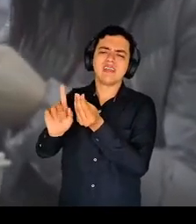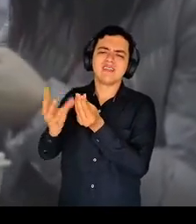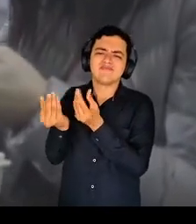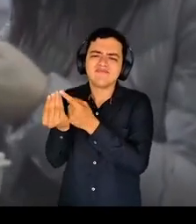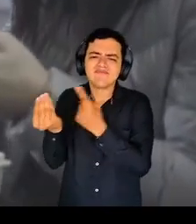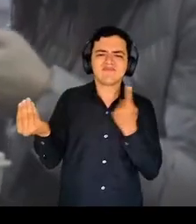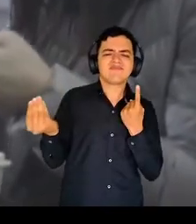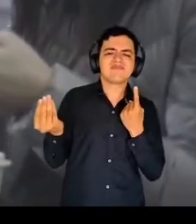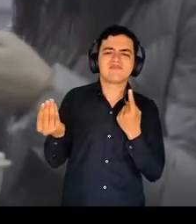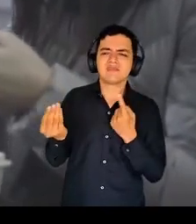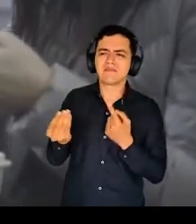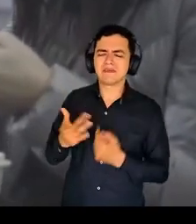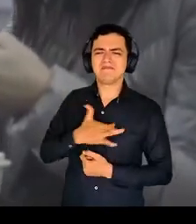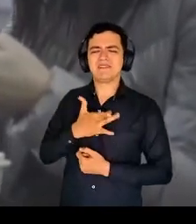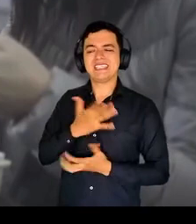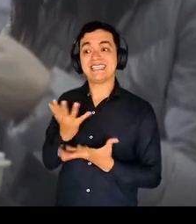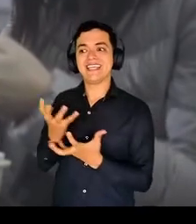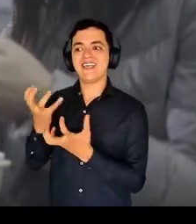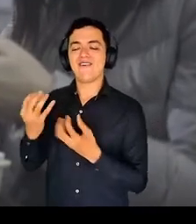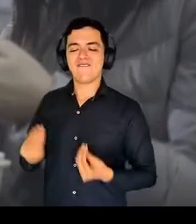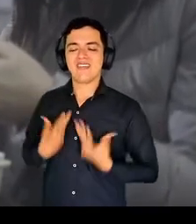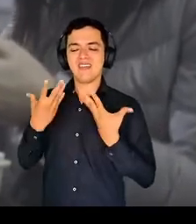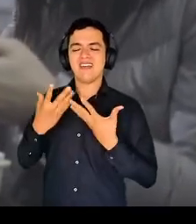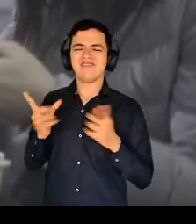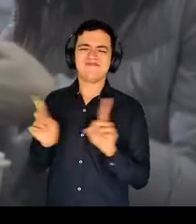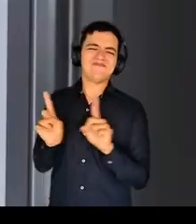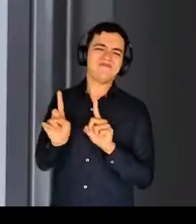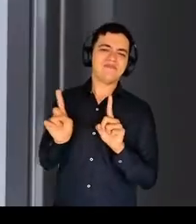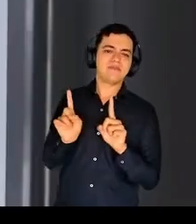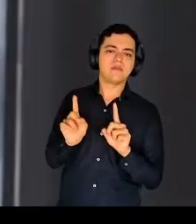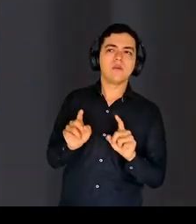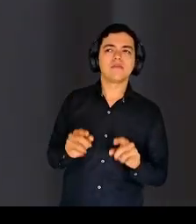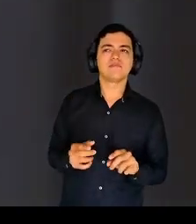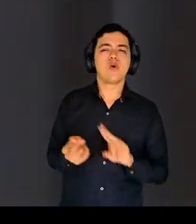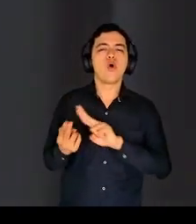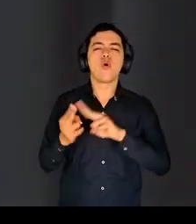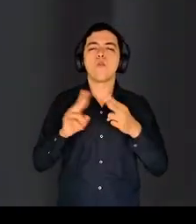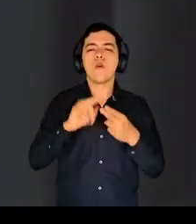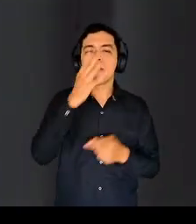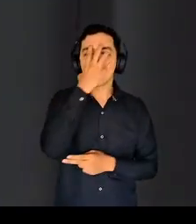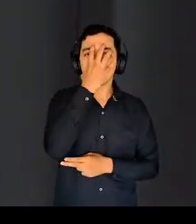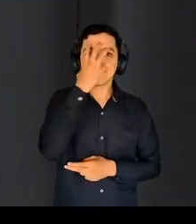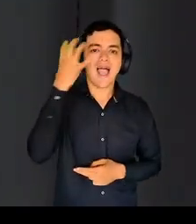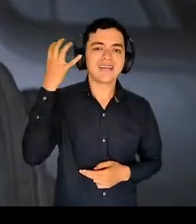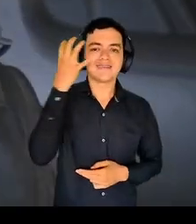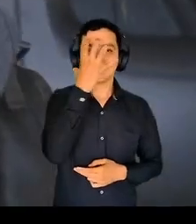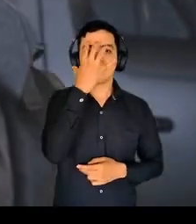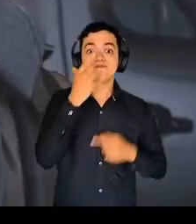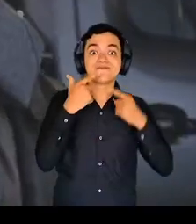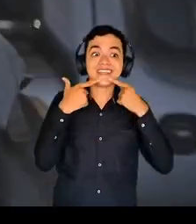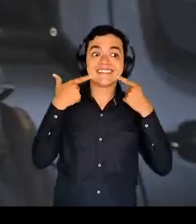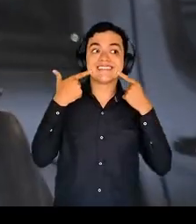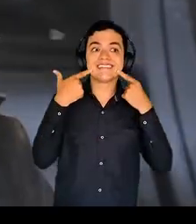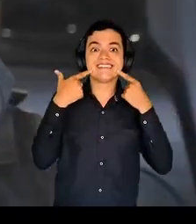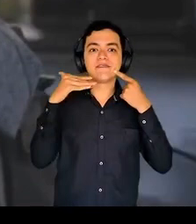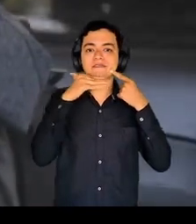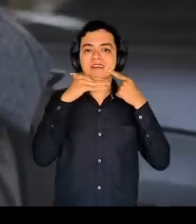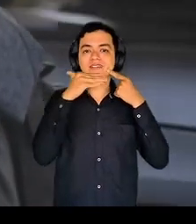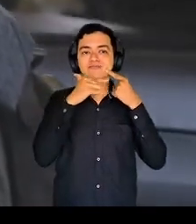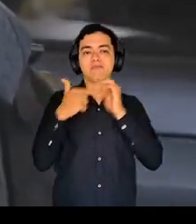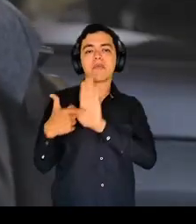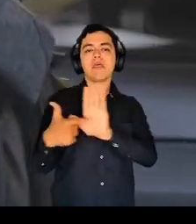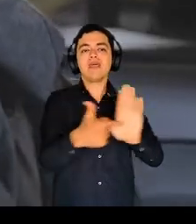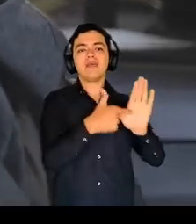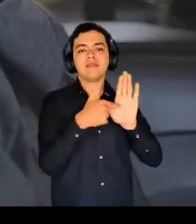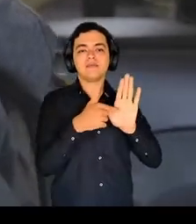y gusto por la vida. Mostramos máscaras que sean socialmente más atractivas y aceptables.